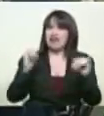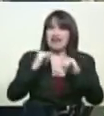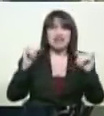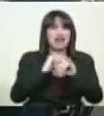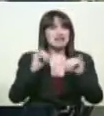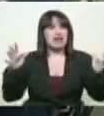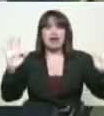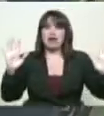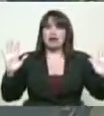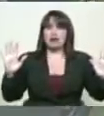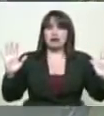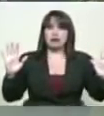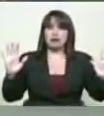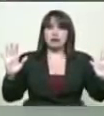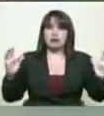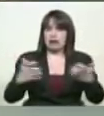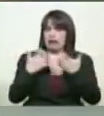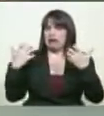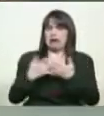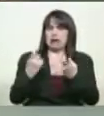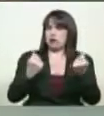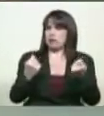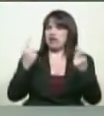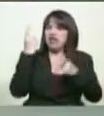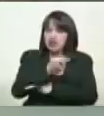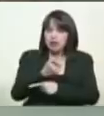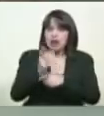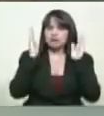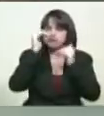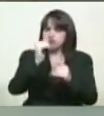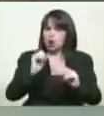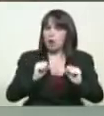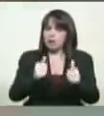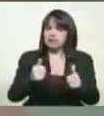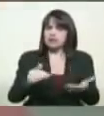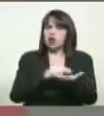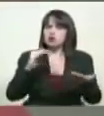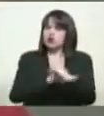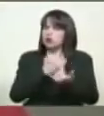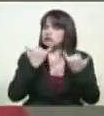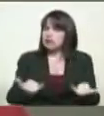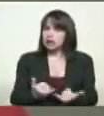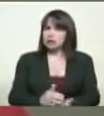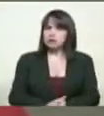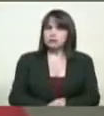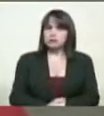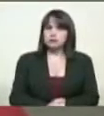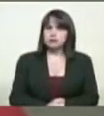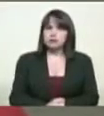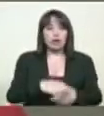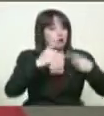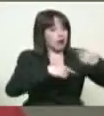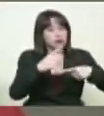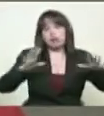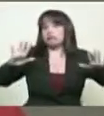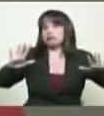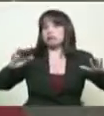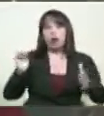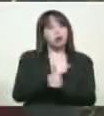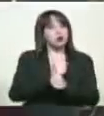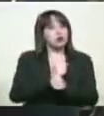vale tenemos que pasar del lloriqueo a las soluciones a partir caucho conseguirlo